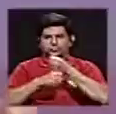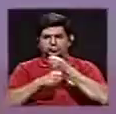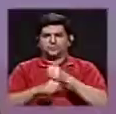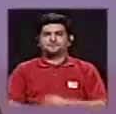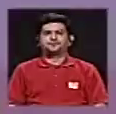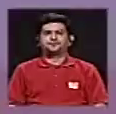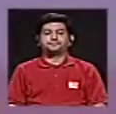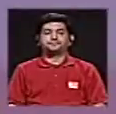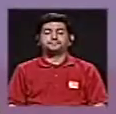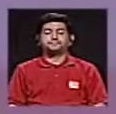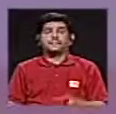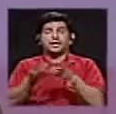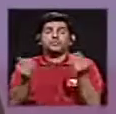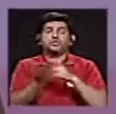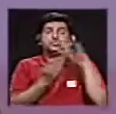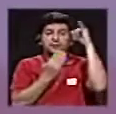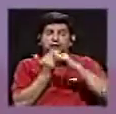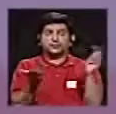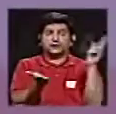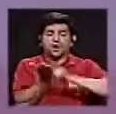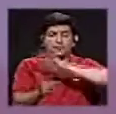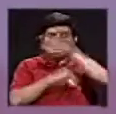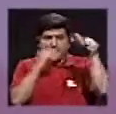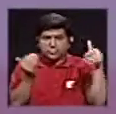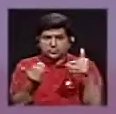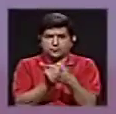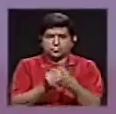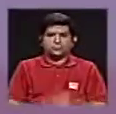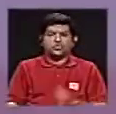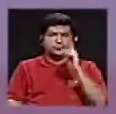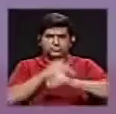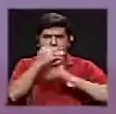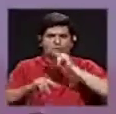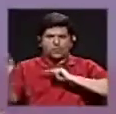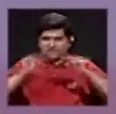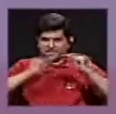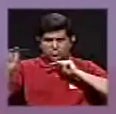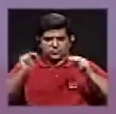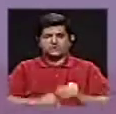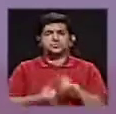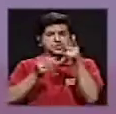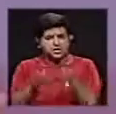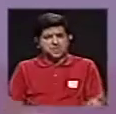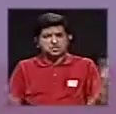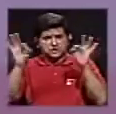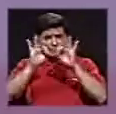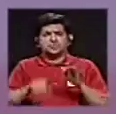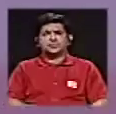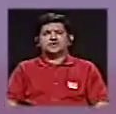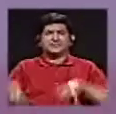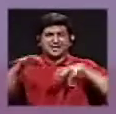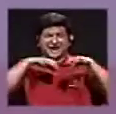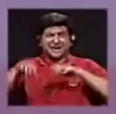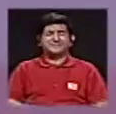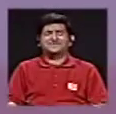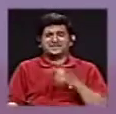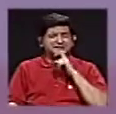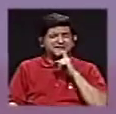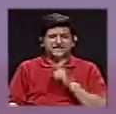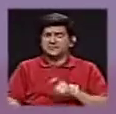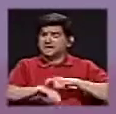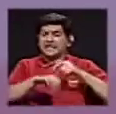y de generar proyectos tal vez avalados por todas las partes involucradas en un proceso de negociación que eso es importante la dinámica era compleja y los tiempos siempre han